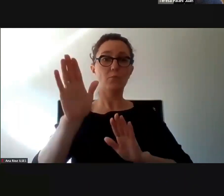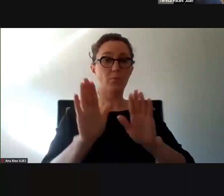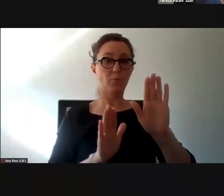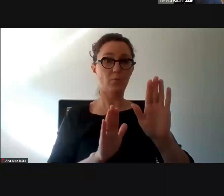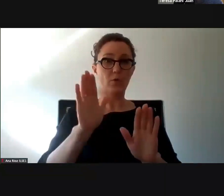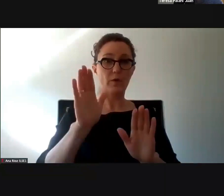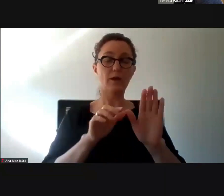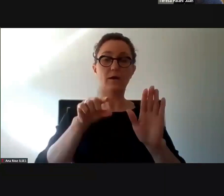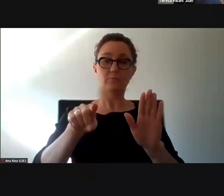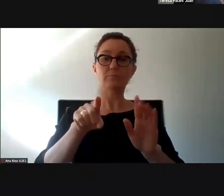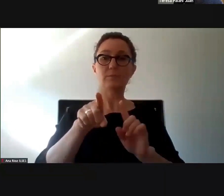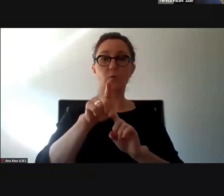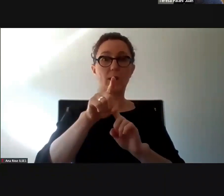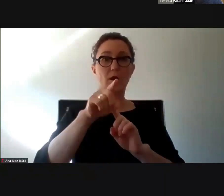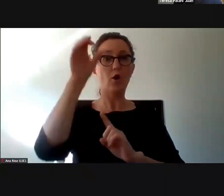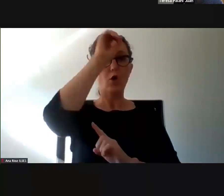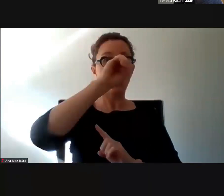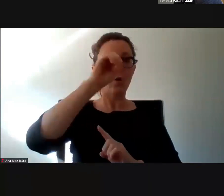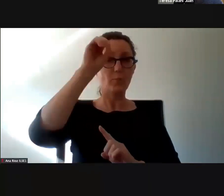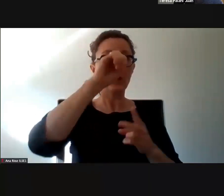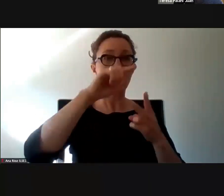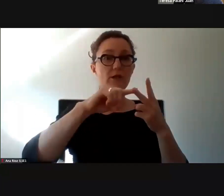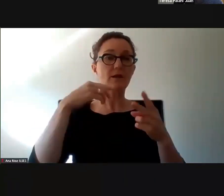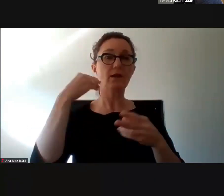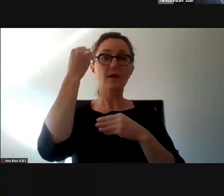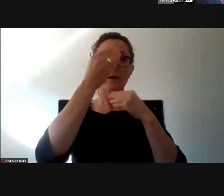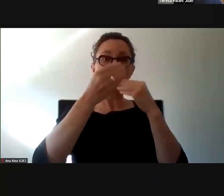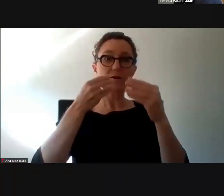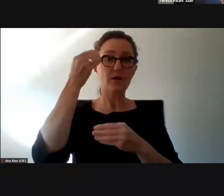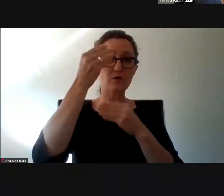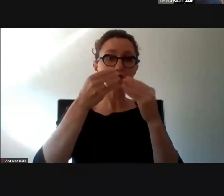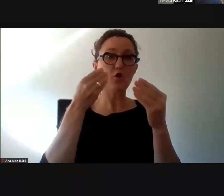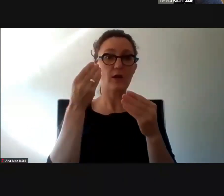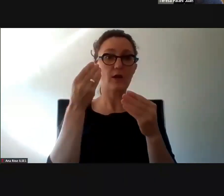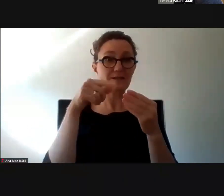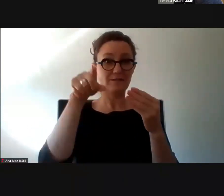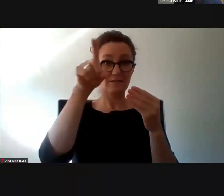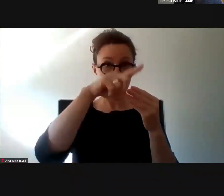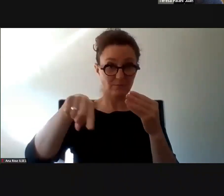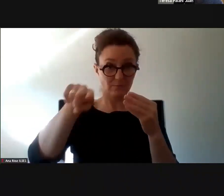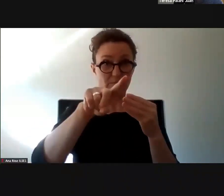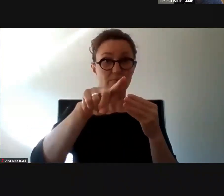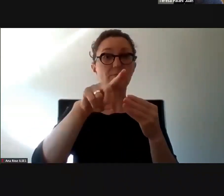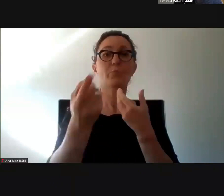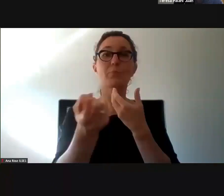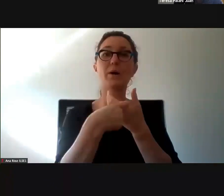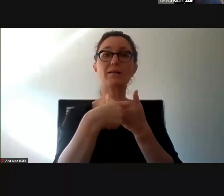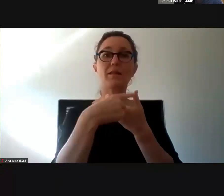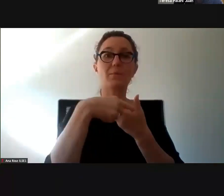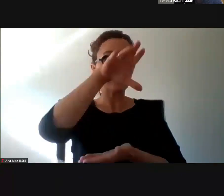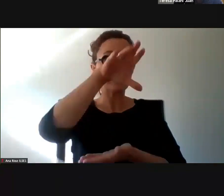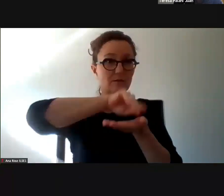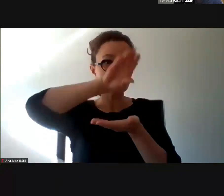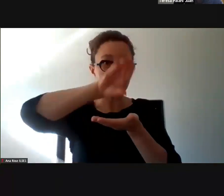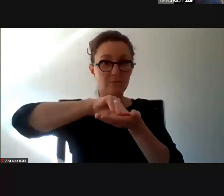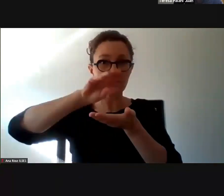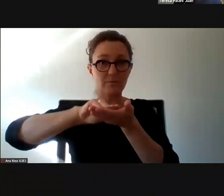las opiniones y reflexiones que hayáis realizado todas aquellas personas que